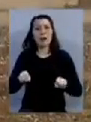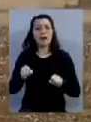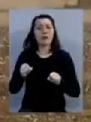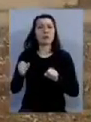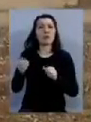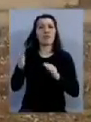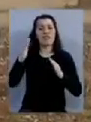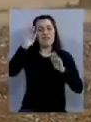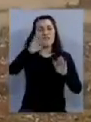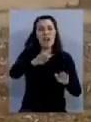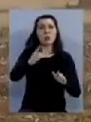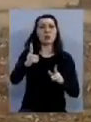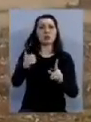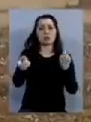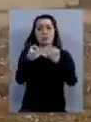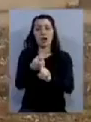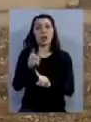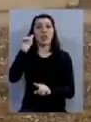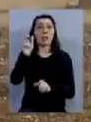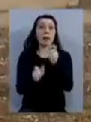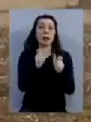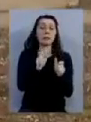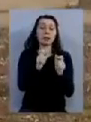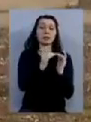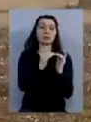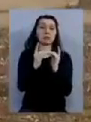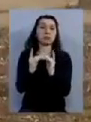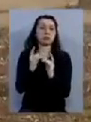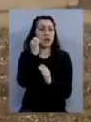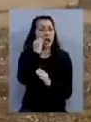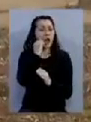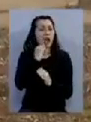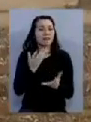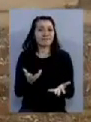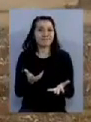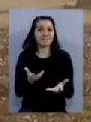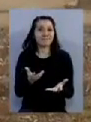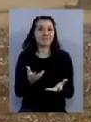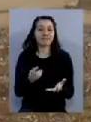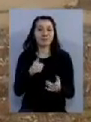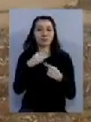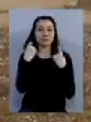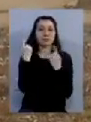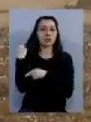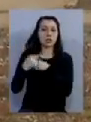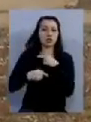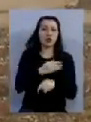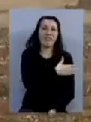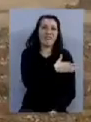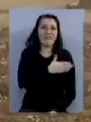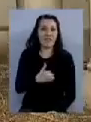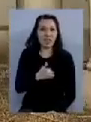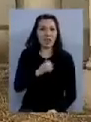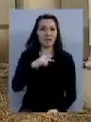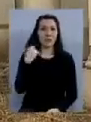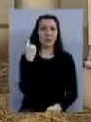bautizos, sus matrimonios. Aquí despidieron a la gente que ellos más querían en los funerales. Entonces, toda la historia de fe de toda una